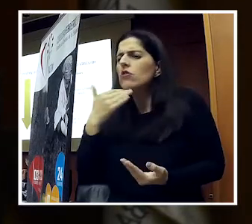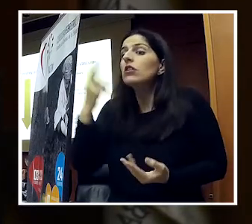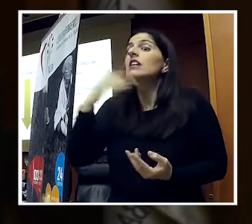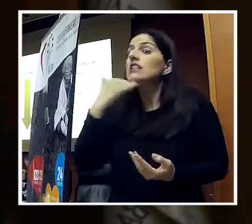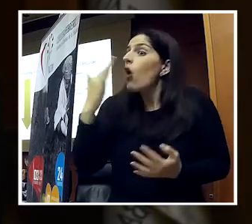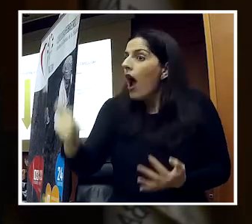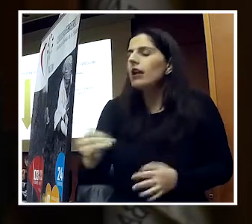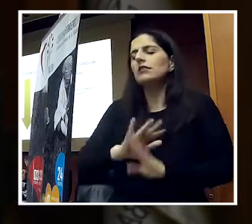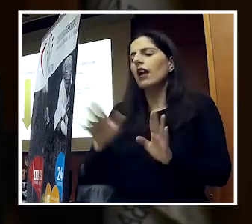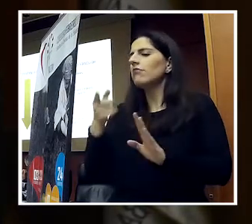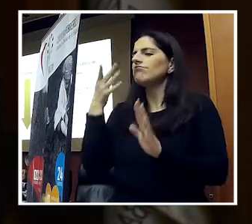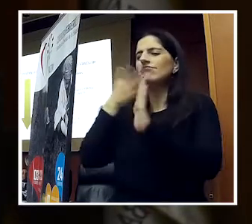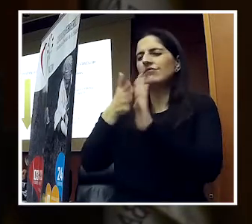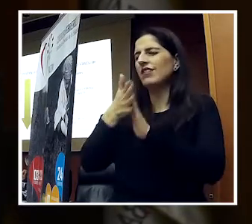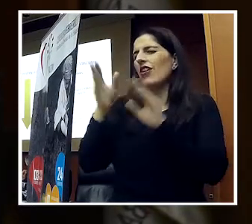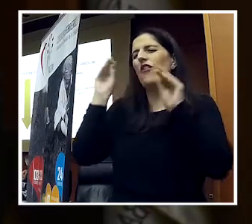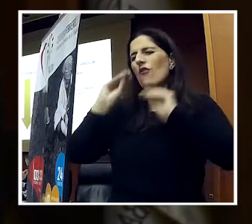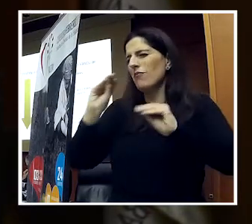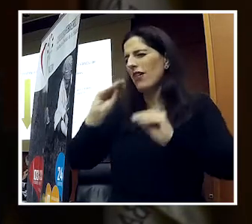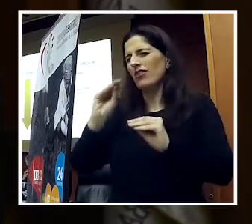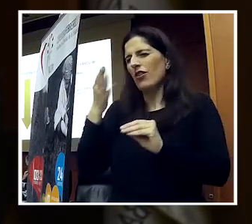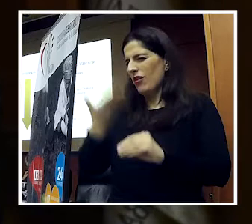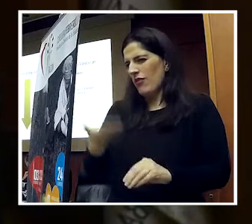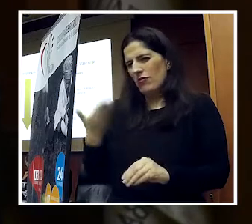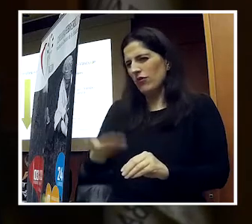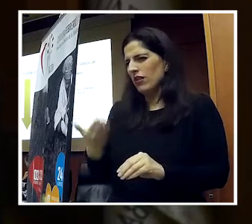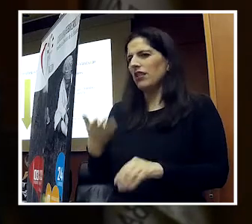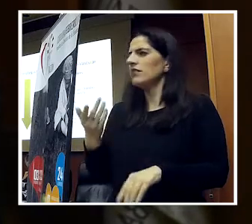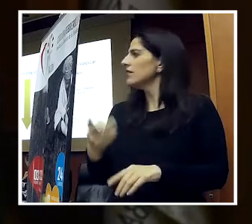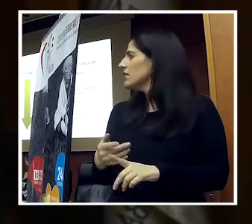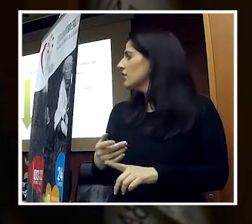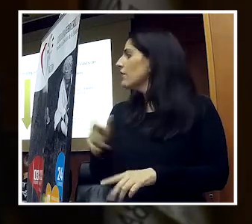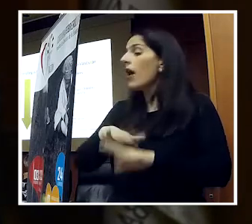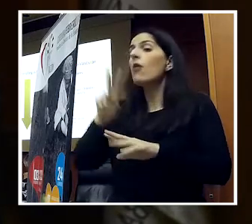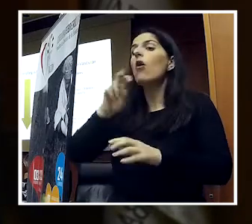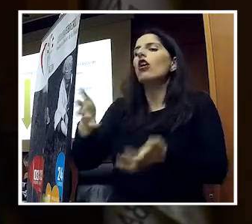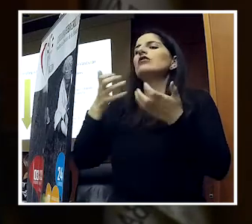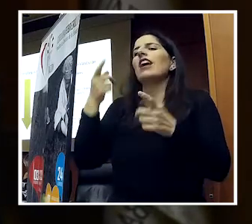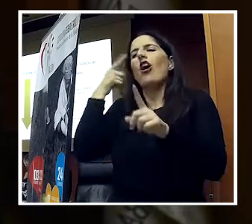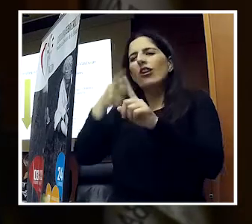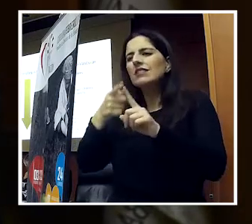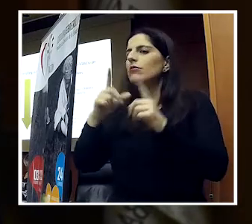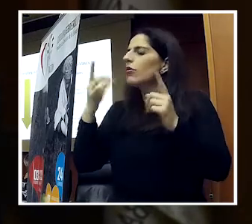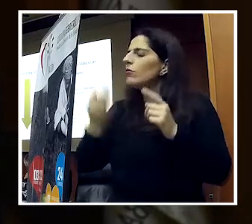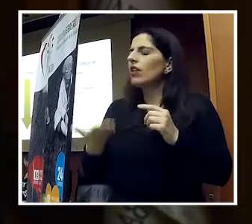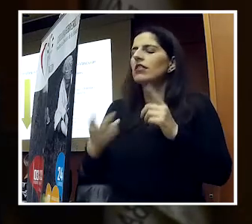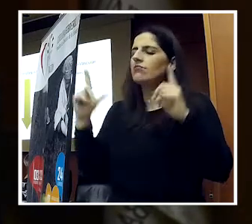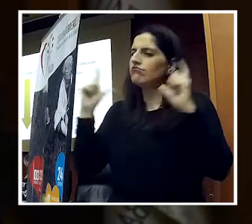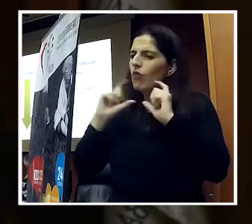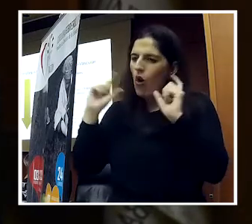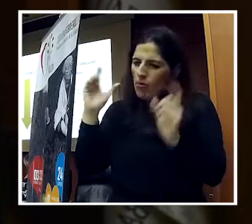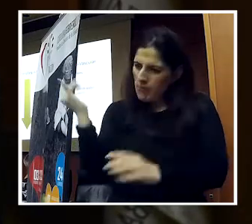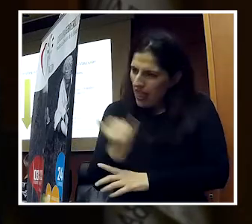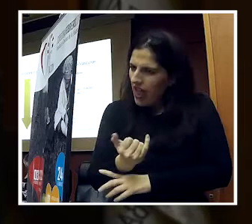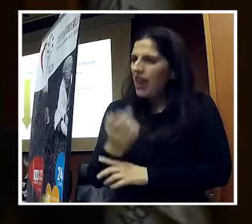ahí incidiendo en la participación y en la consecución de una serie de objetivos, como sería la pérdida de peso, que vamos a ir comentando a lo